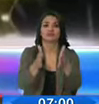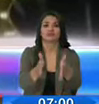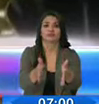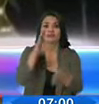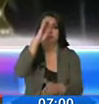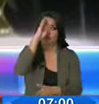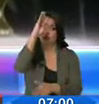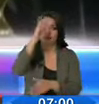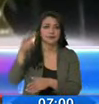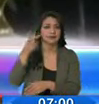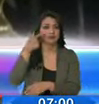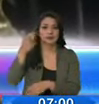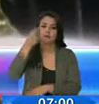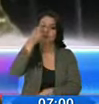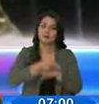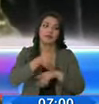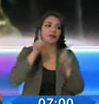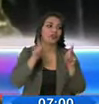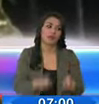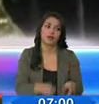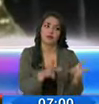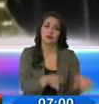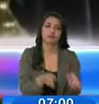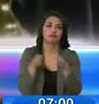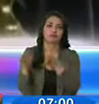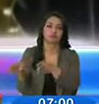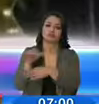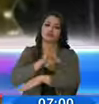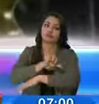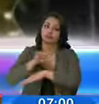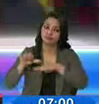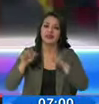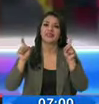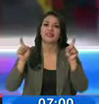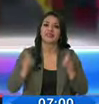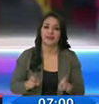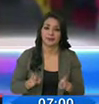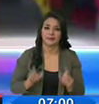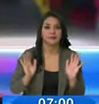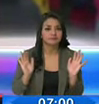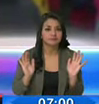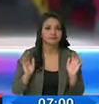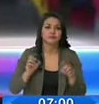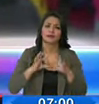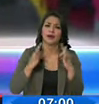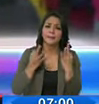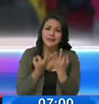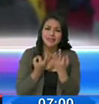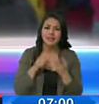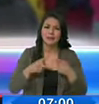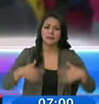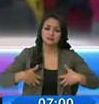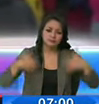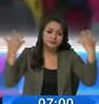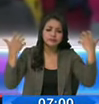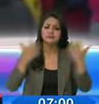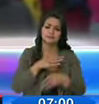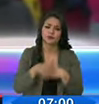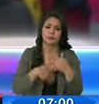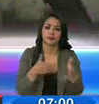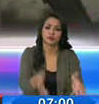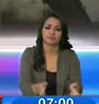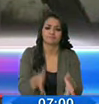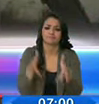orden fiscal que tenía que ser trasladado para la autopsia respectiva. A pesar del reclamo de los parientes, lo cargaron y el